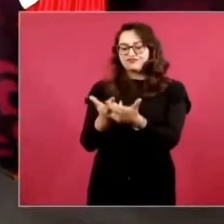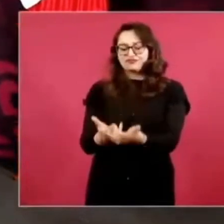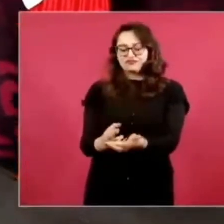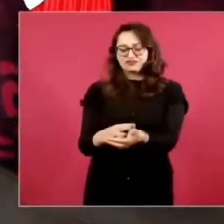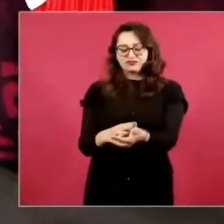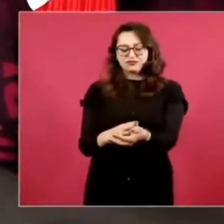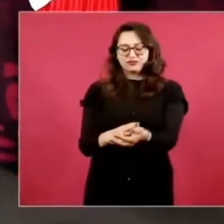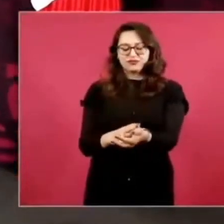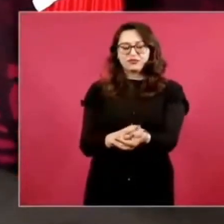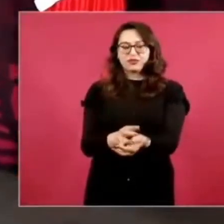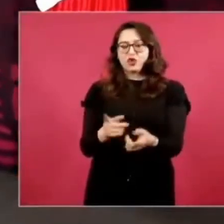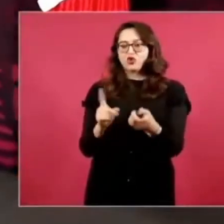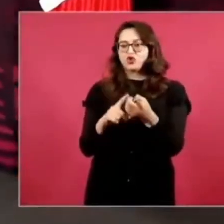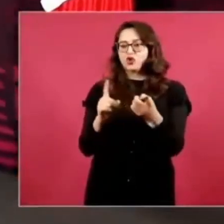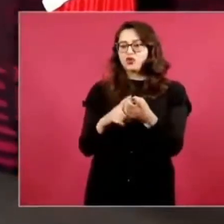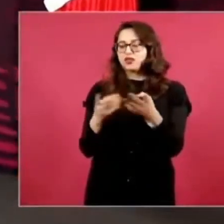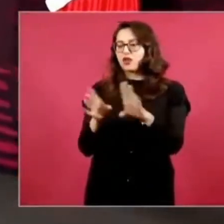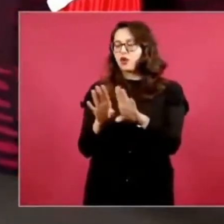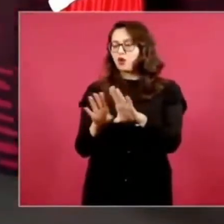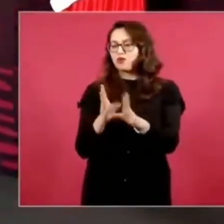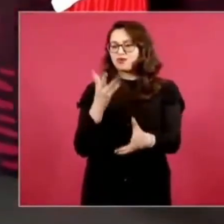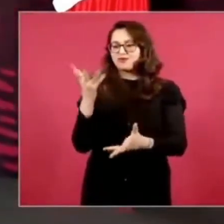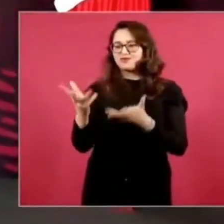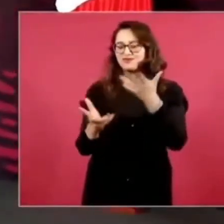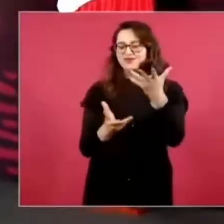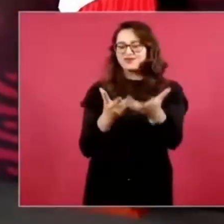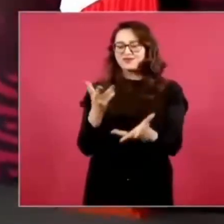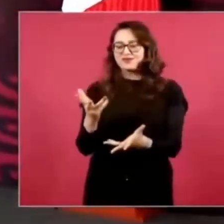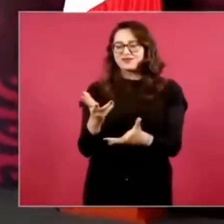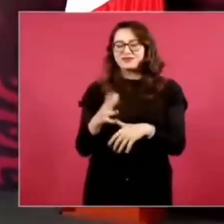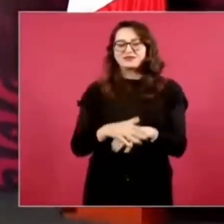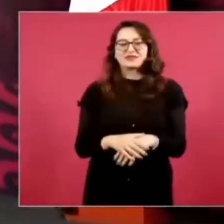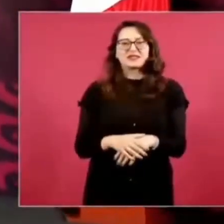Últimamente teníamos una producción como de